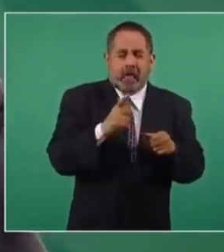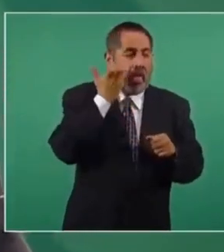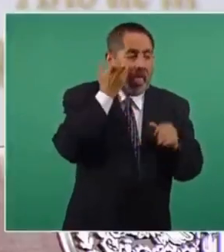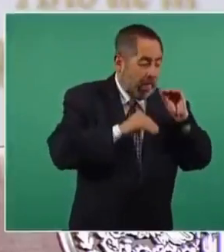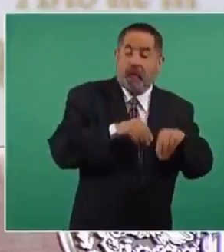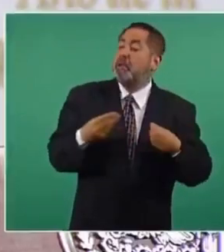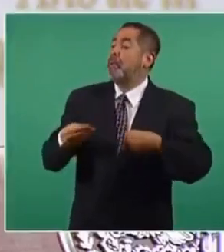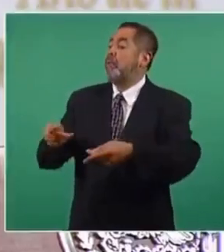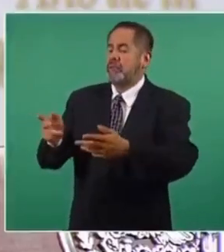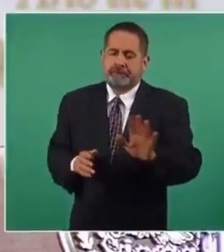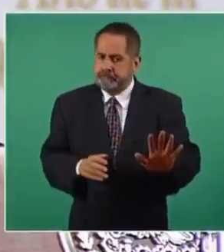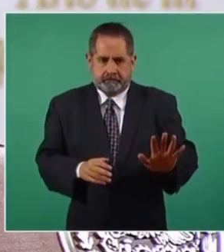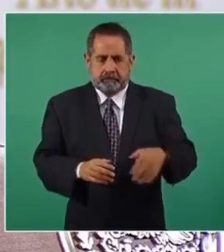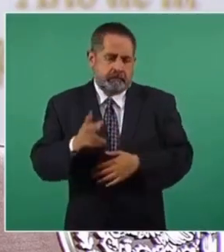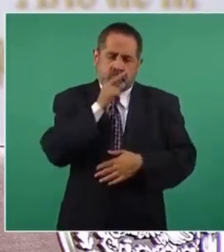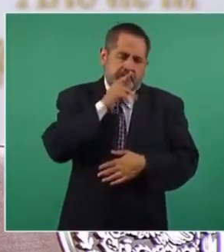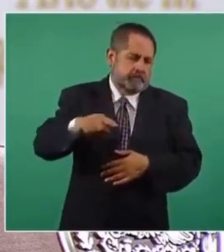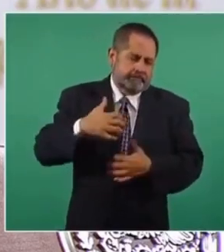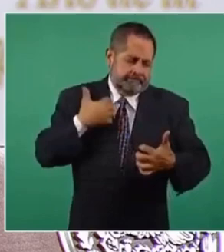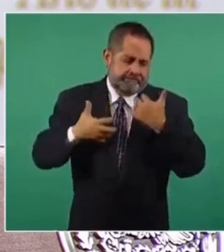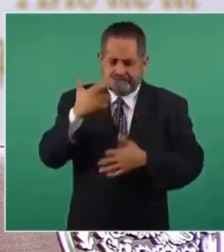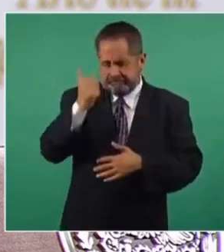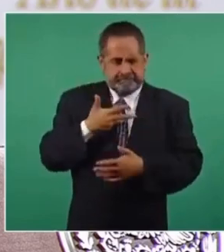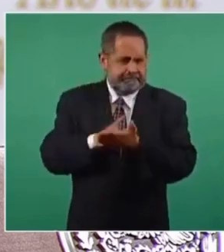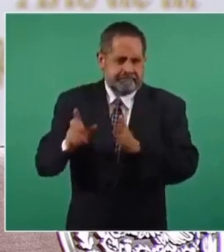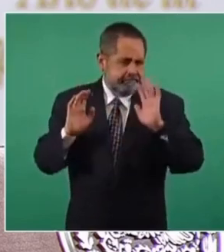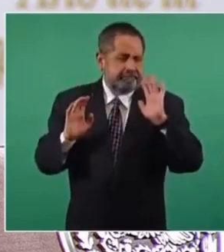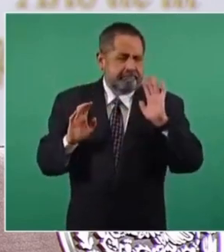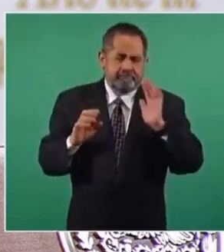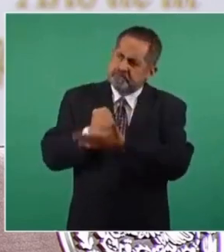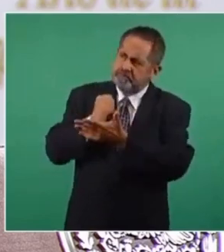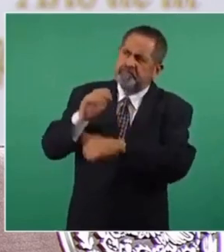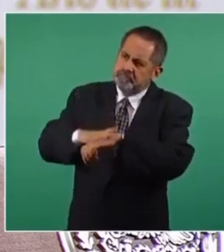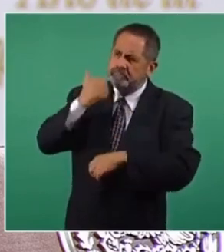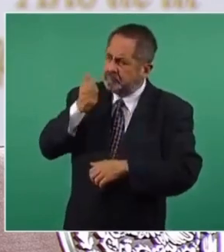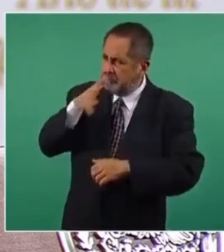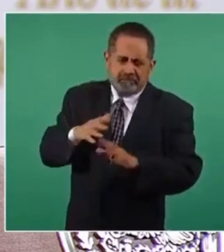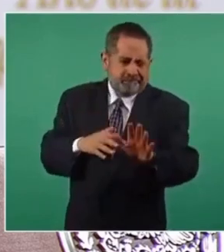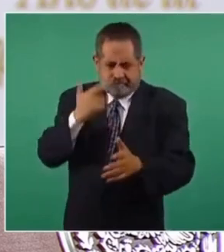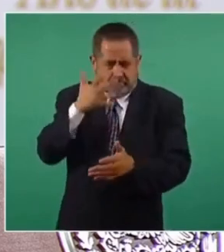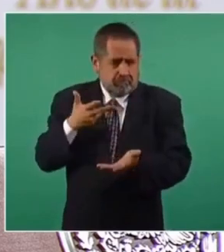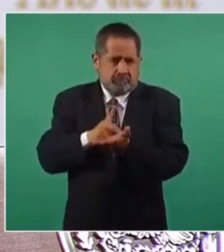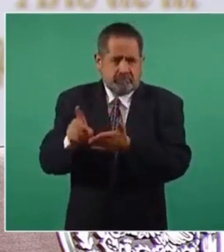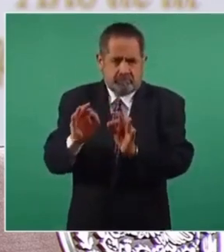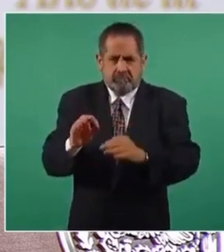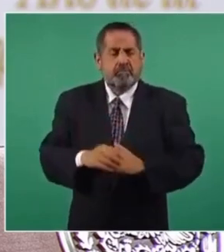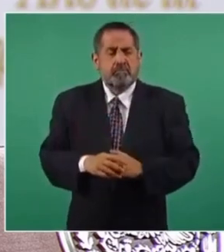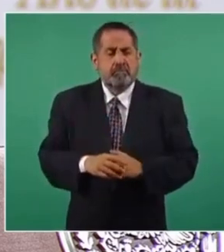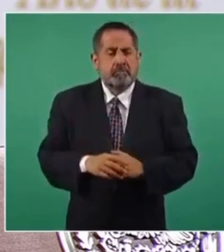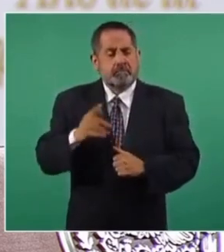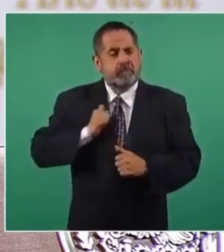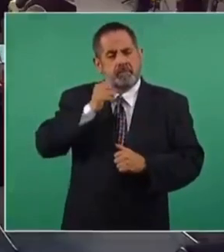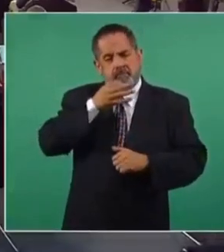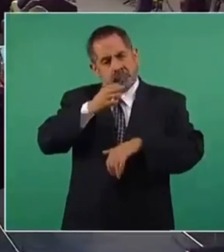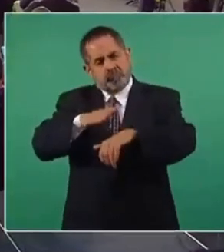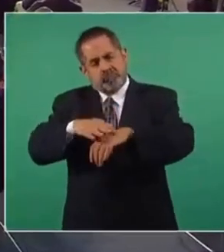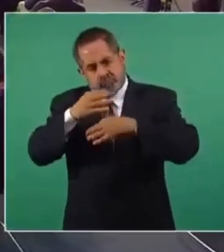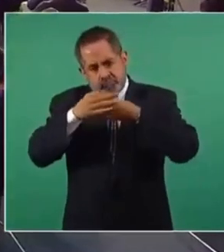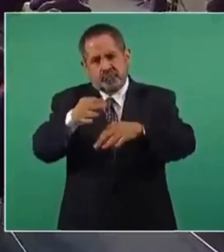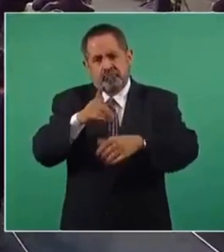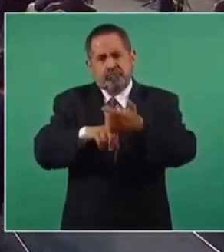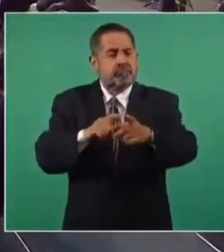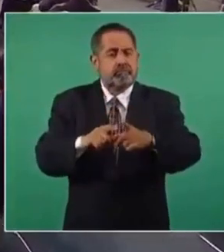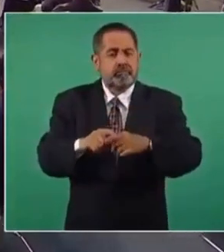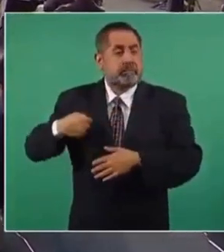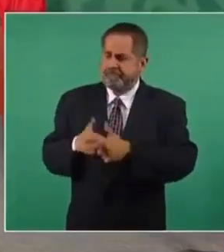tienen los padres de los niños todo el derecho a exigir, a demandar, manifestarse. Pero aprovecho para decirles de que